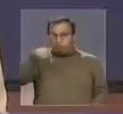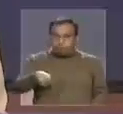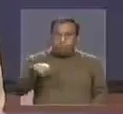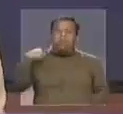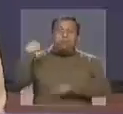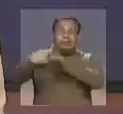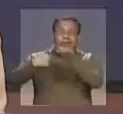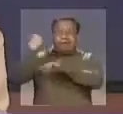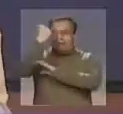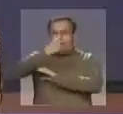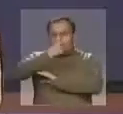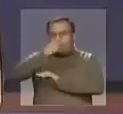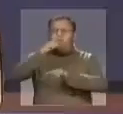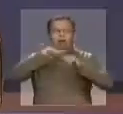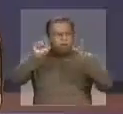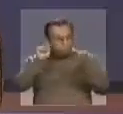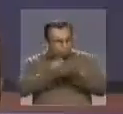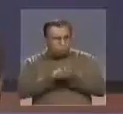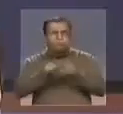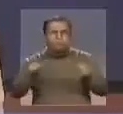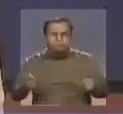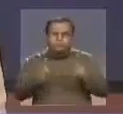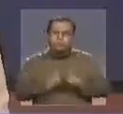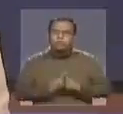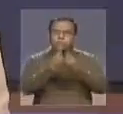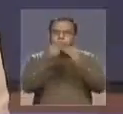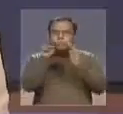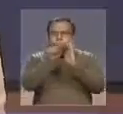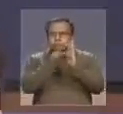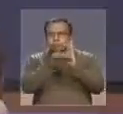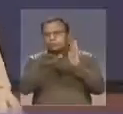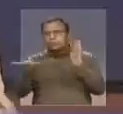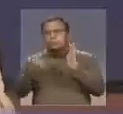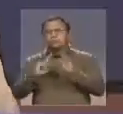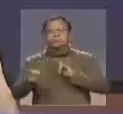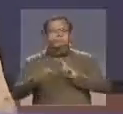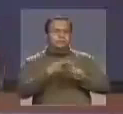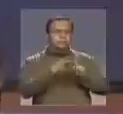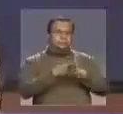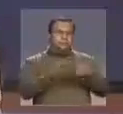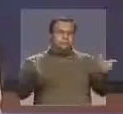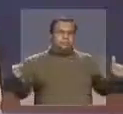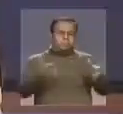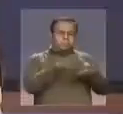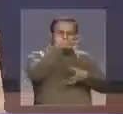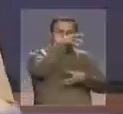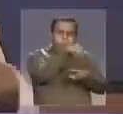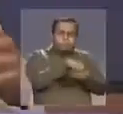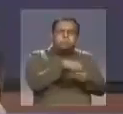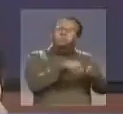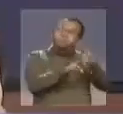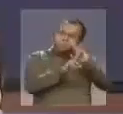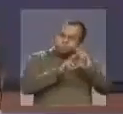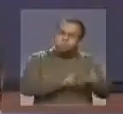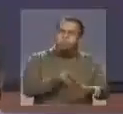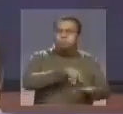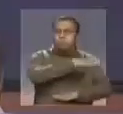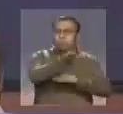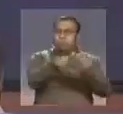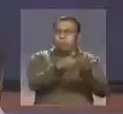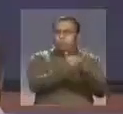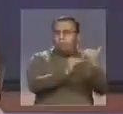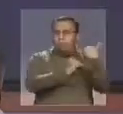como Bogotá. Entonces, hay también unas políticas que tienen que estar encaminadas, primero a nivel interno, y es reconocer que todos